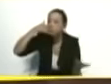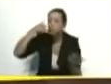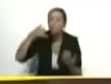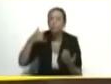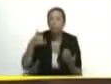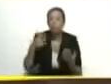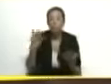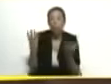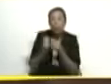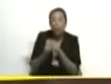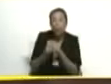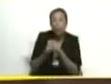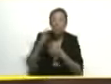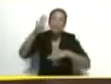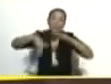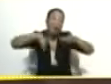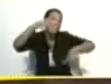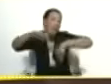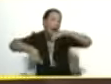Estábamos Silvia y yo en la playa.